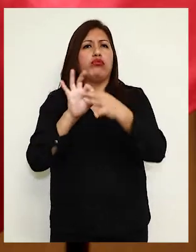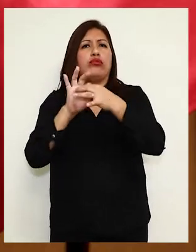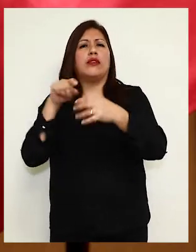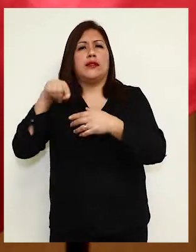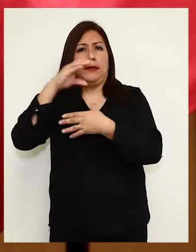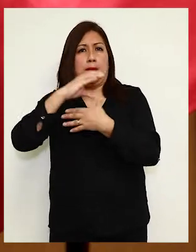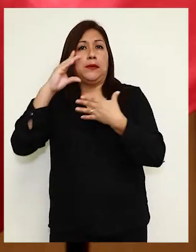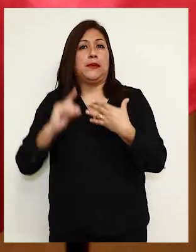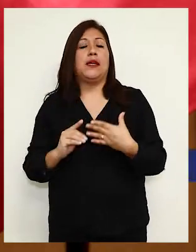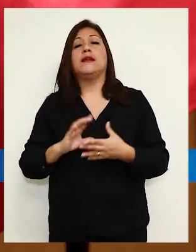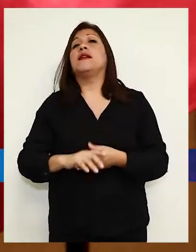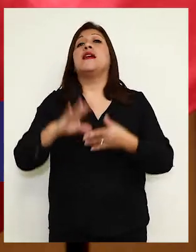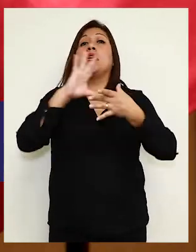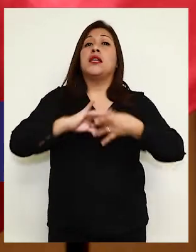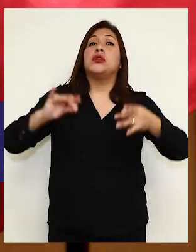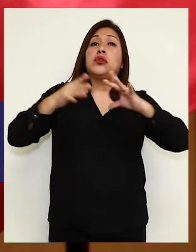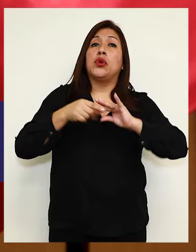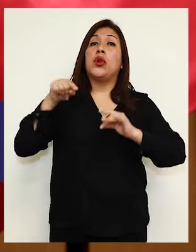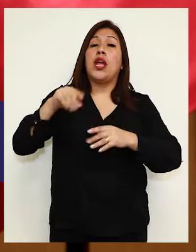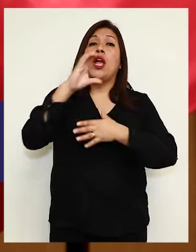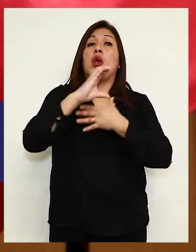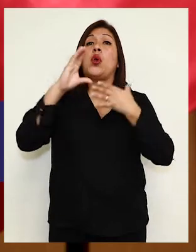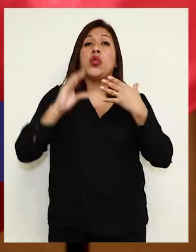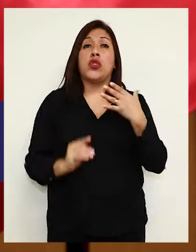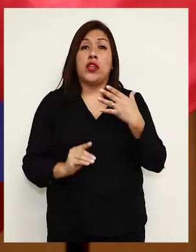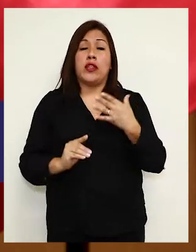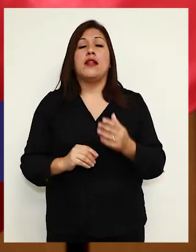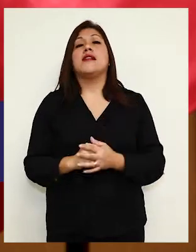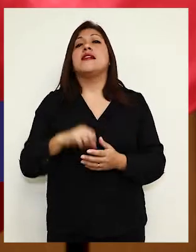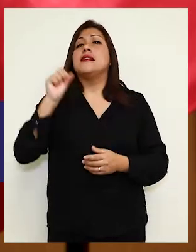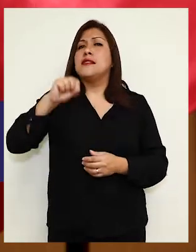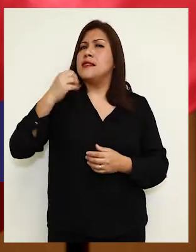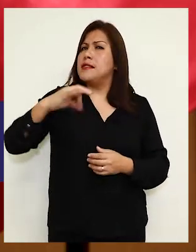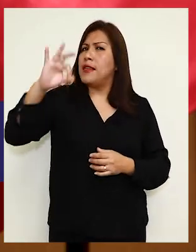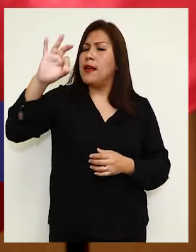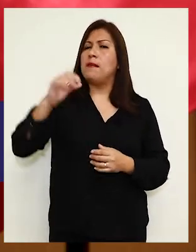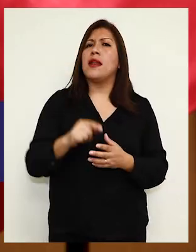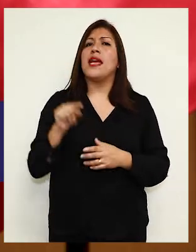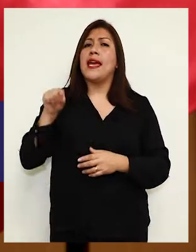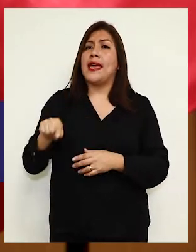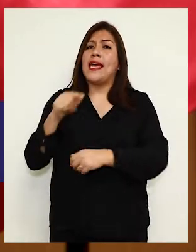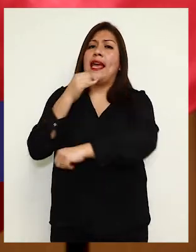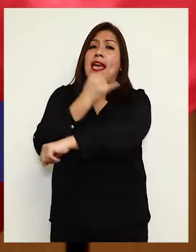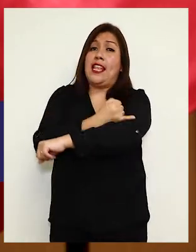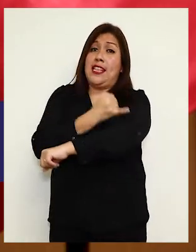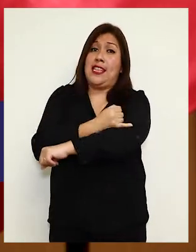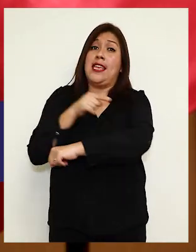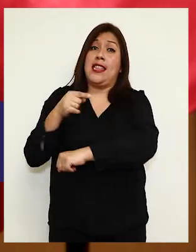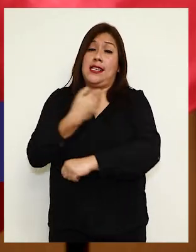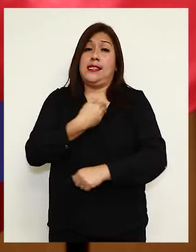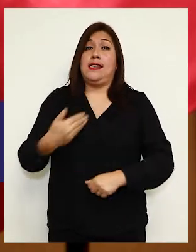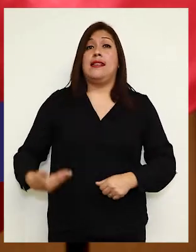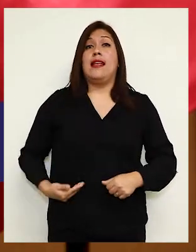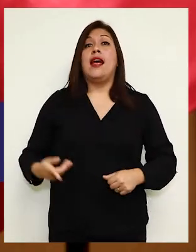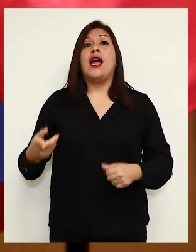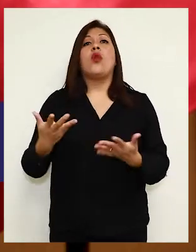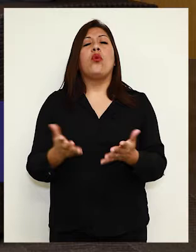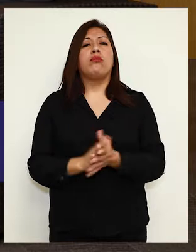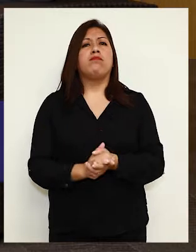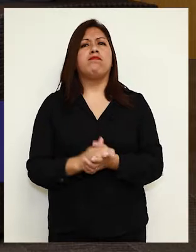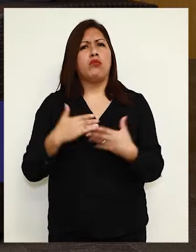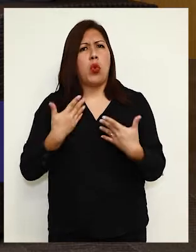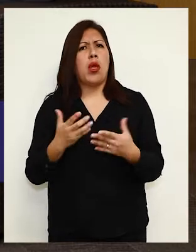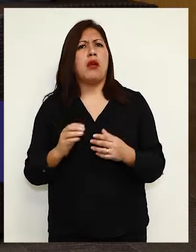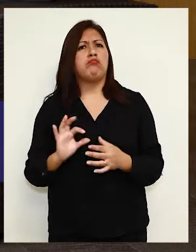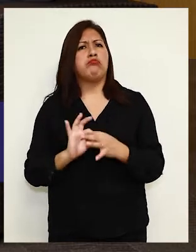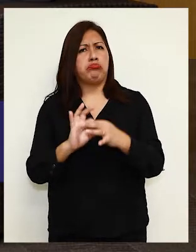CONADIS. Históricamente el CONADIS fue considerado siempre como una entidad que podría colaborar solamente en el